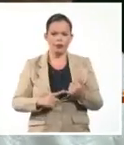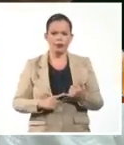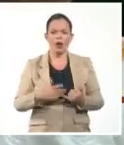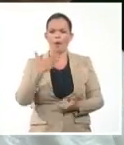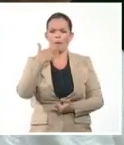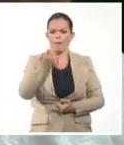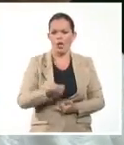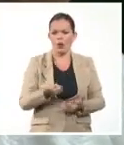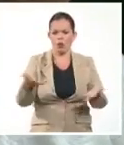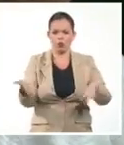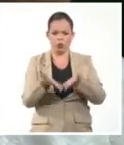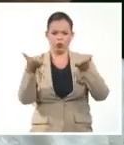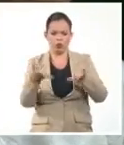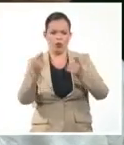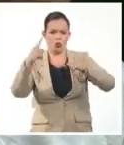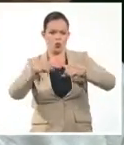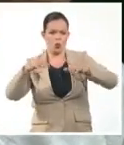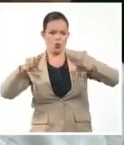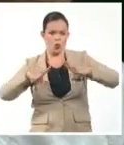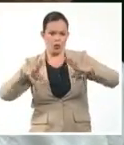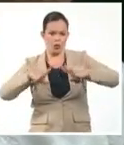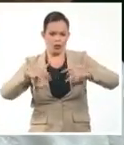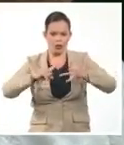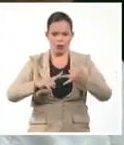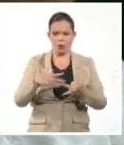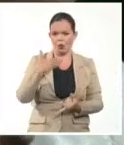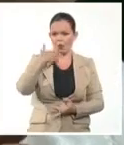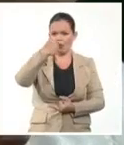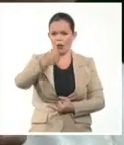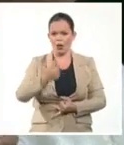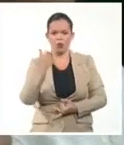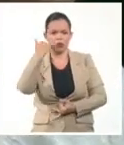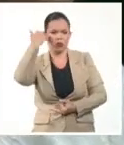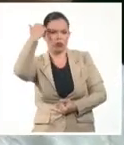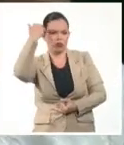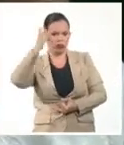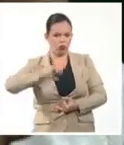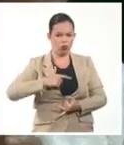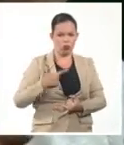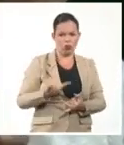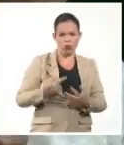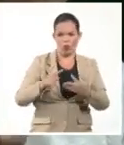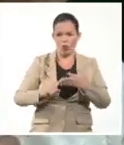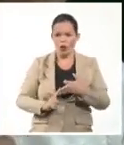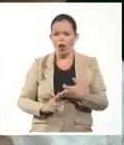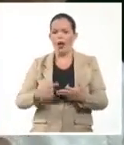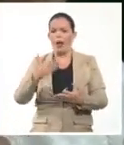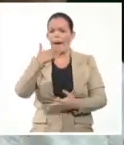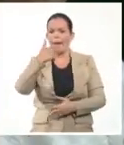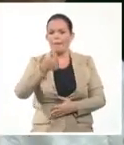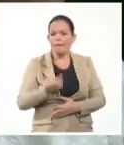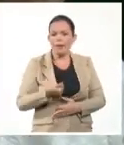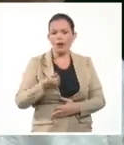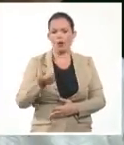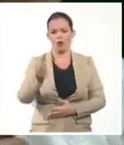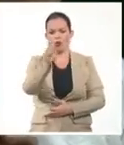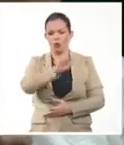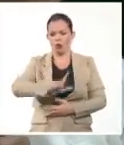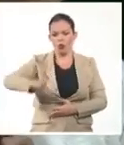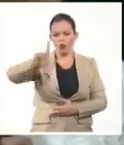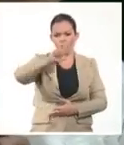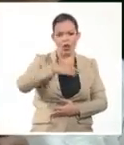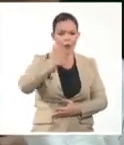turístico, en los niveles culturales, los niveles sociales, la cultura en general,